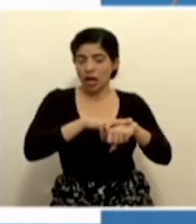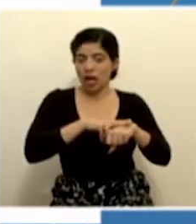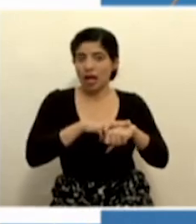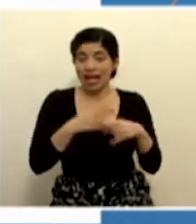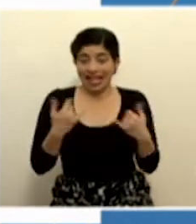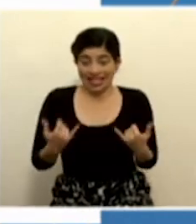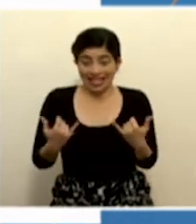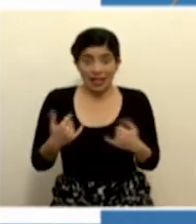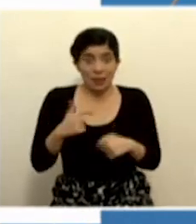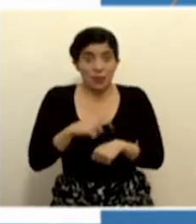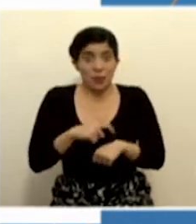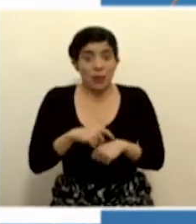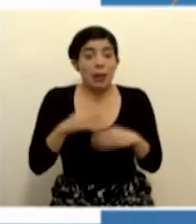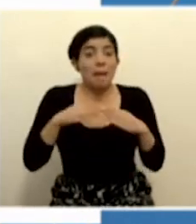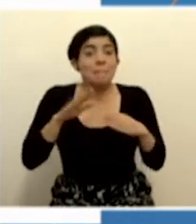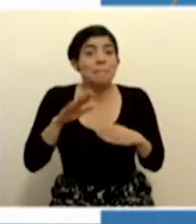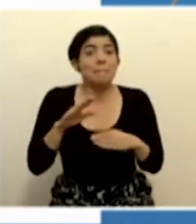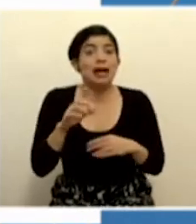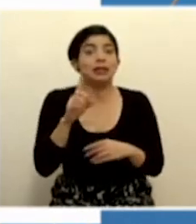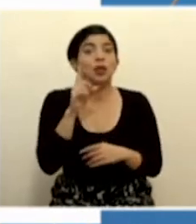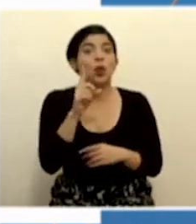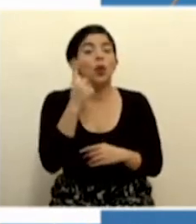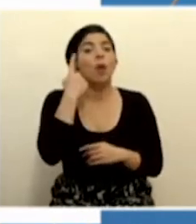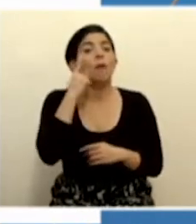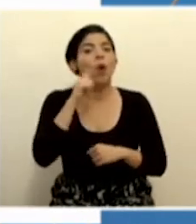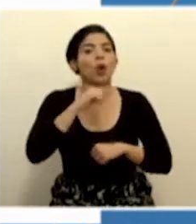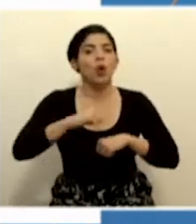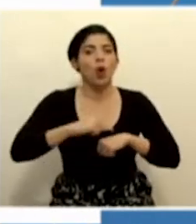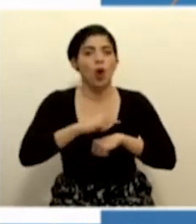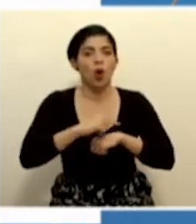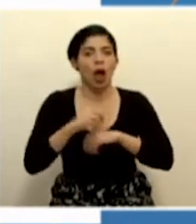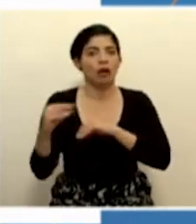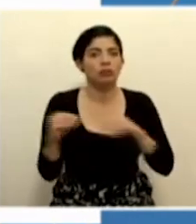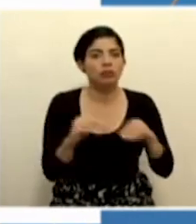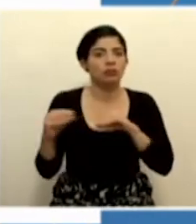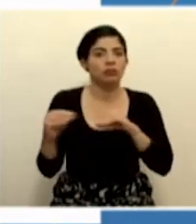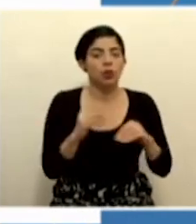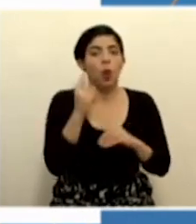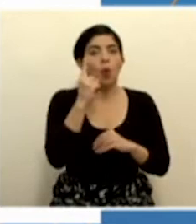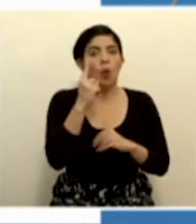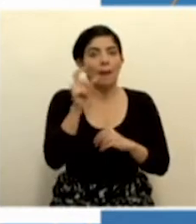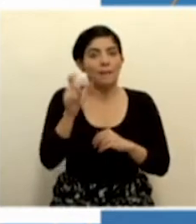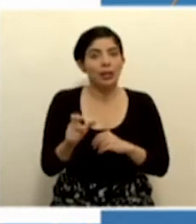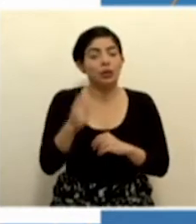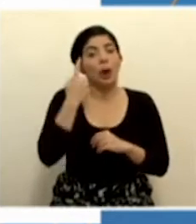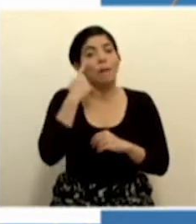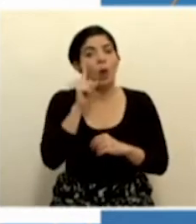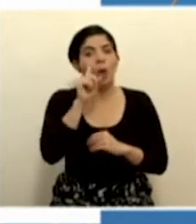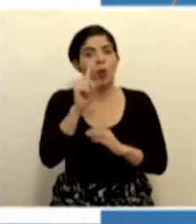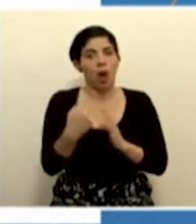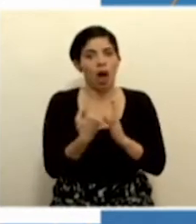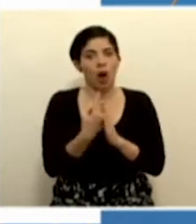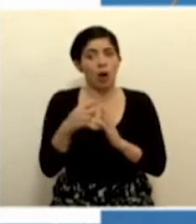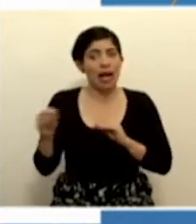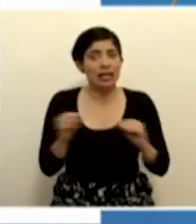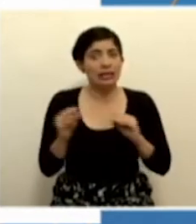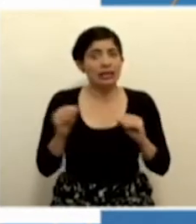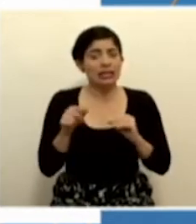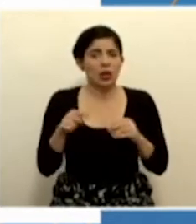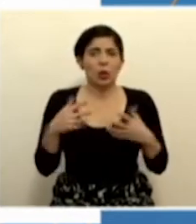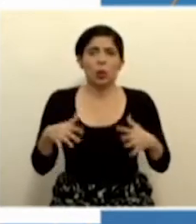fecha estamos teniendo más de un traslado por hora y eso definitivamente impacta en todo el sistema nacional de traslados de pacientes